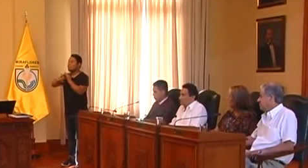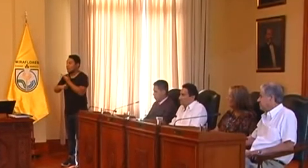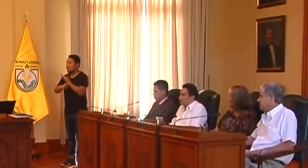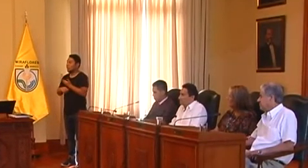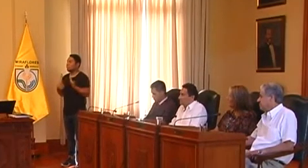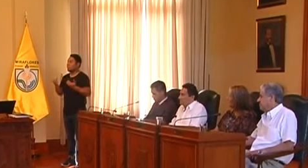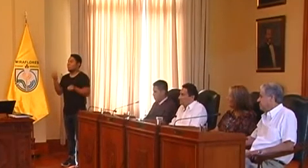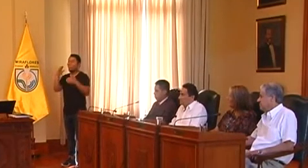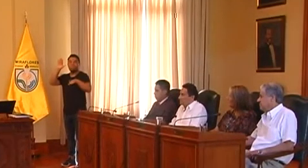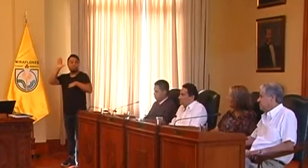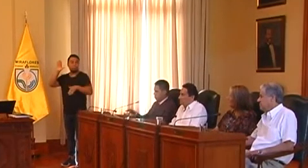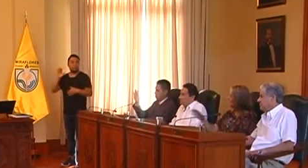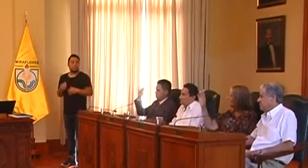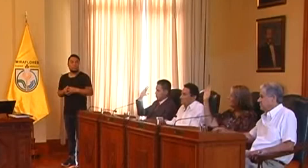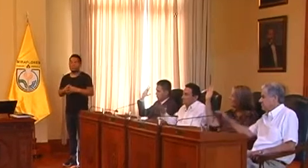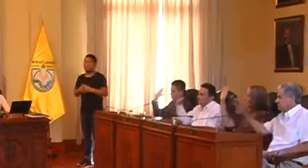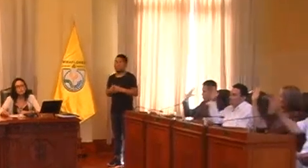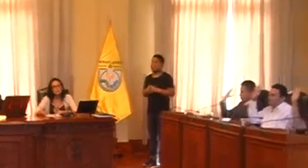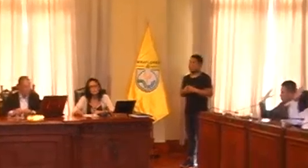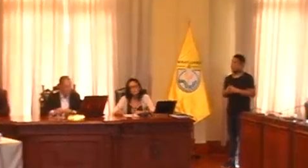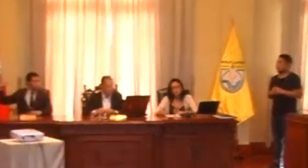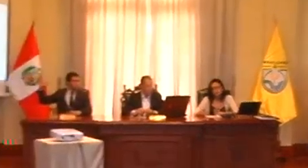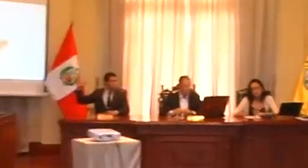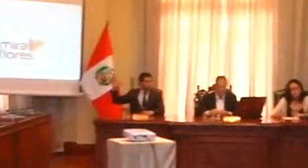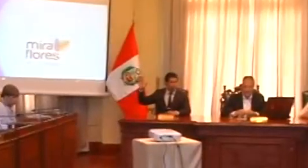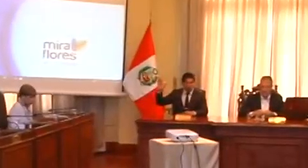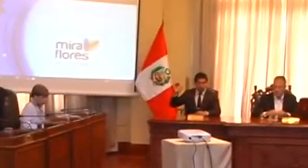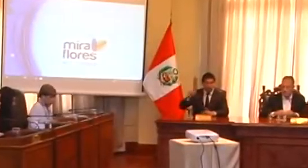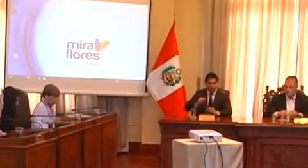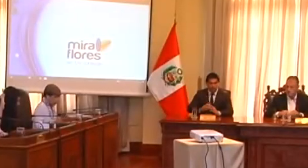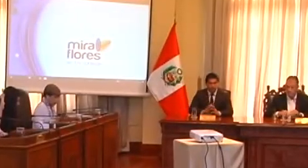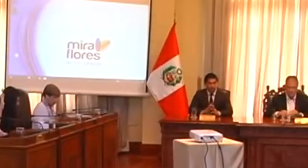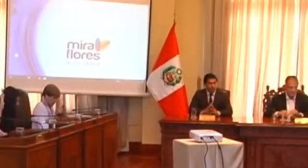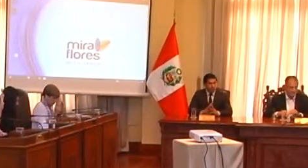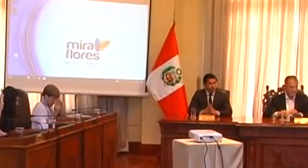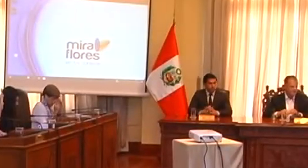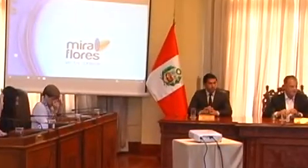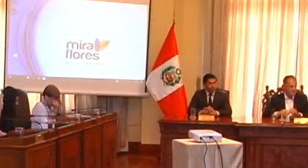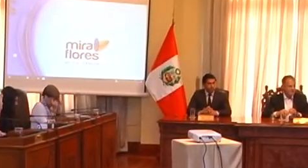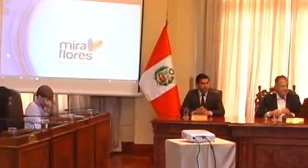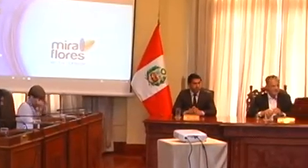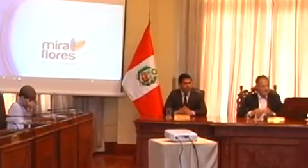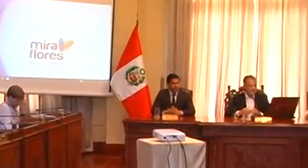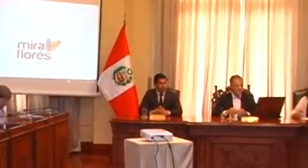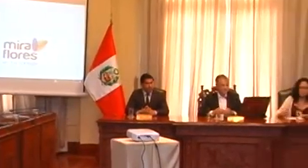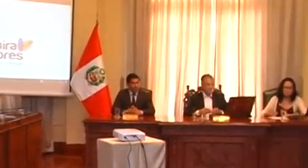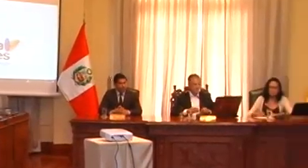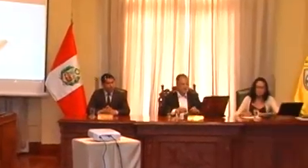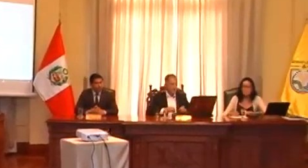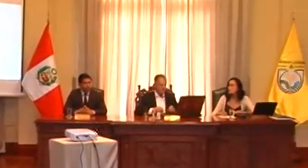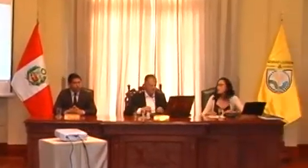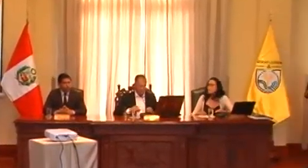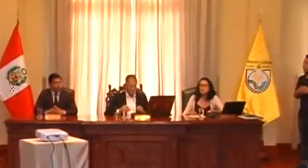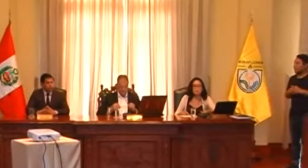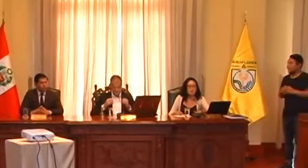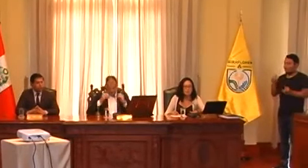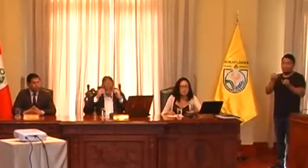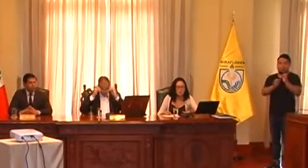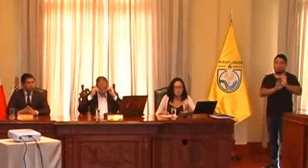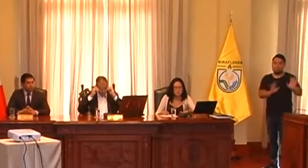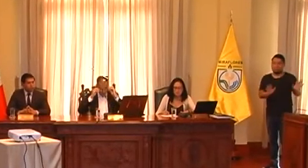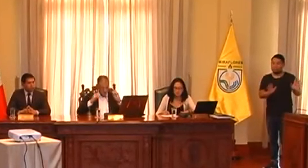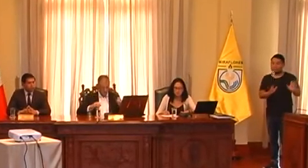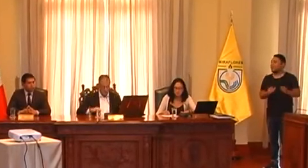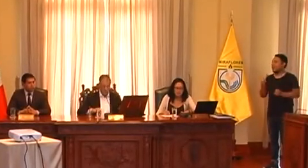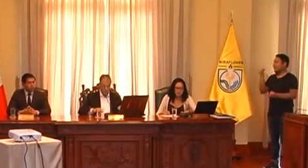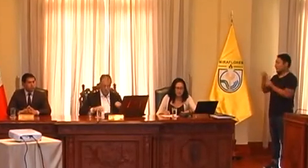expresaron en señal de conformidad, se aprueba por unanimidad de votos. Muchas gracias. ¿Tenemos algún otro tema?